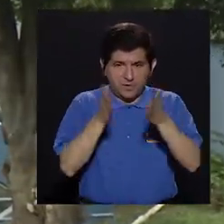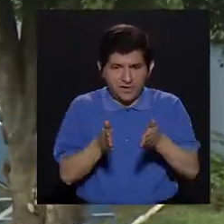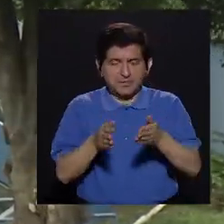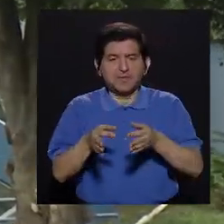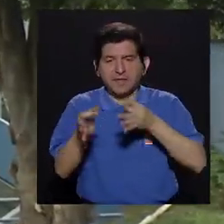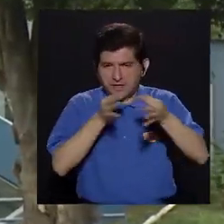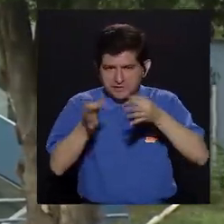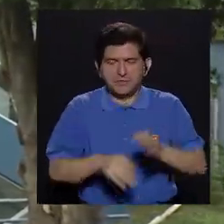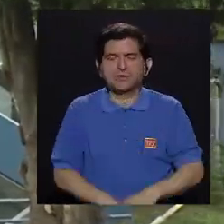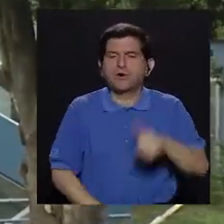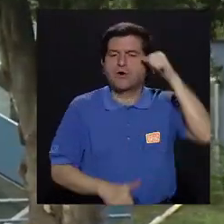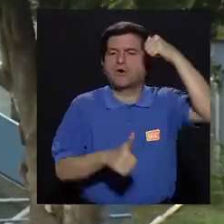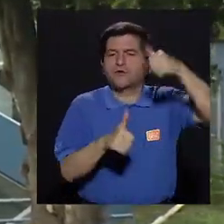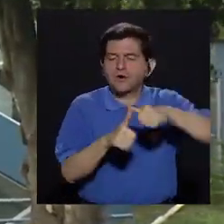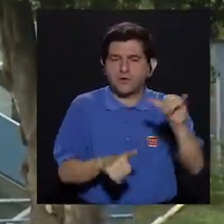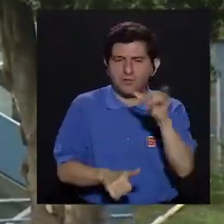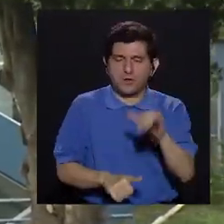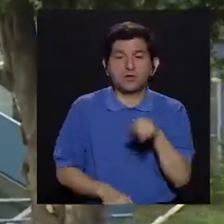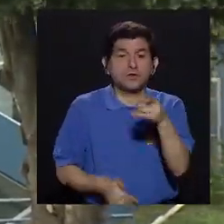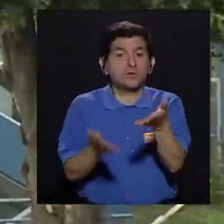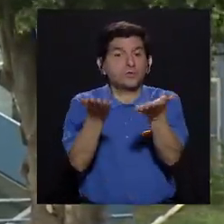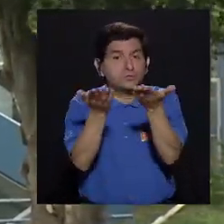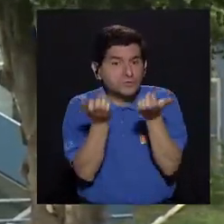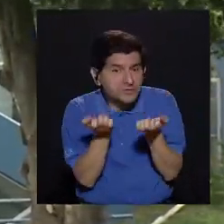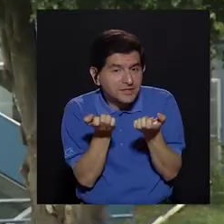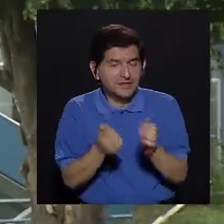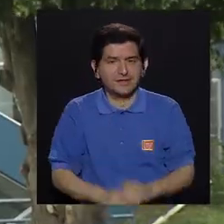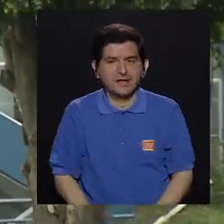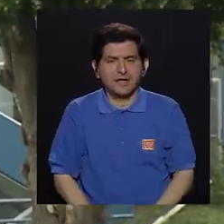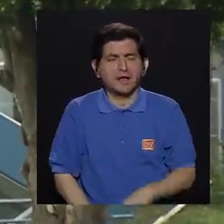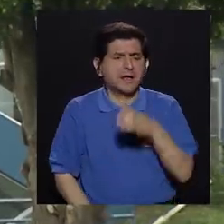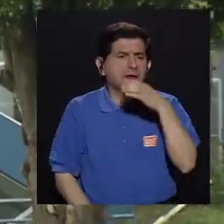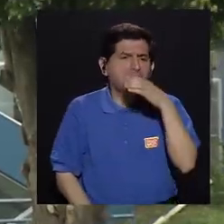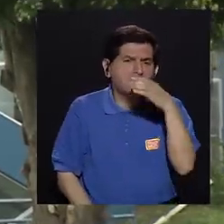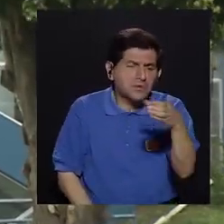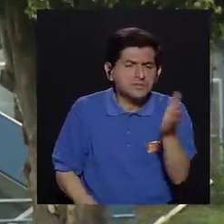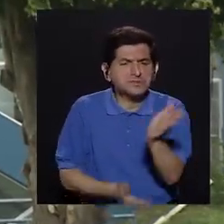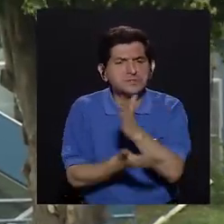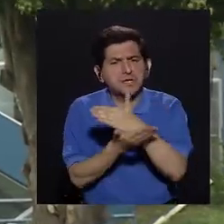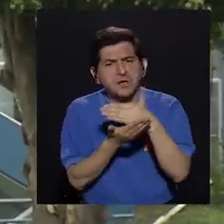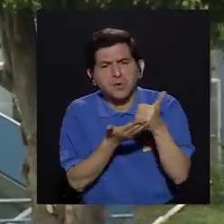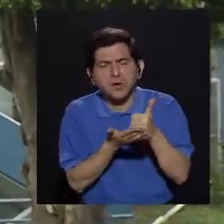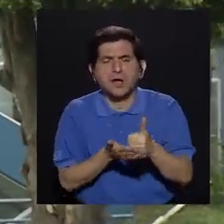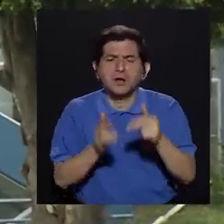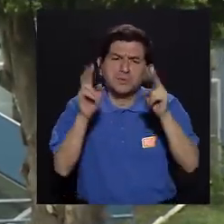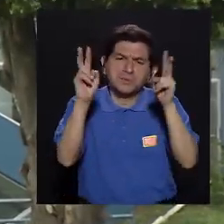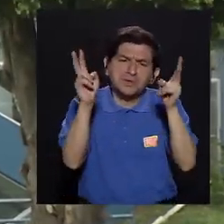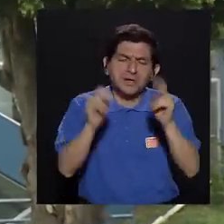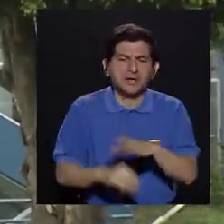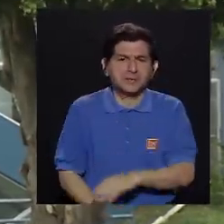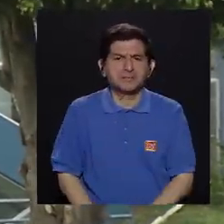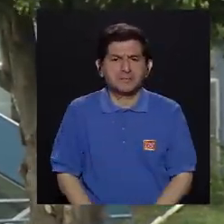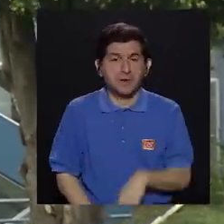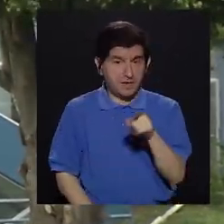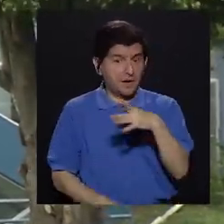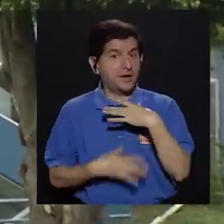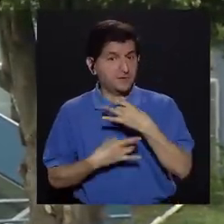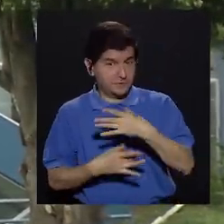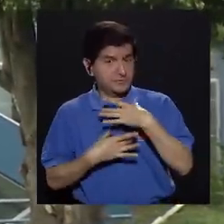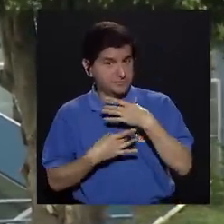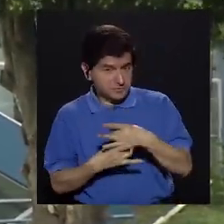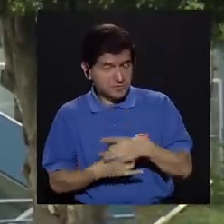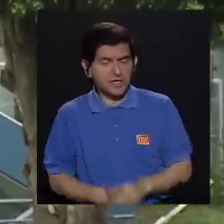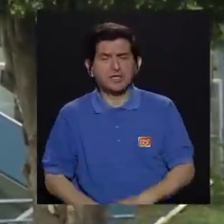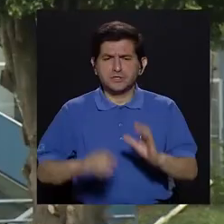nuestra invitada nos compartió. Recordarles además que si desean pues, recomendarnos algún tema